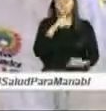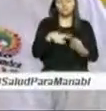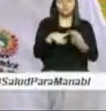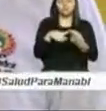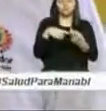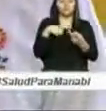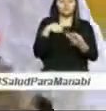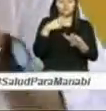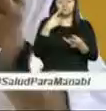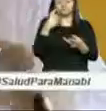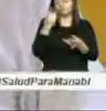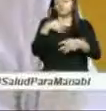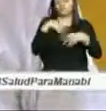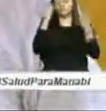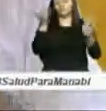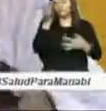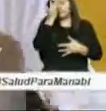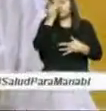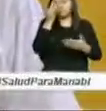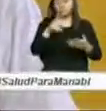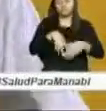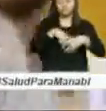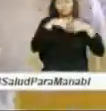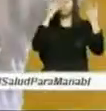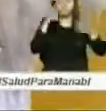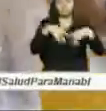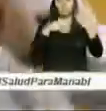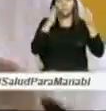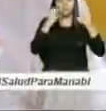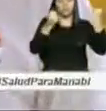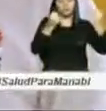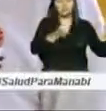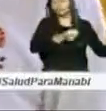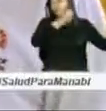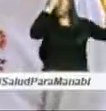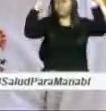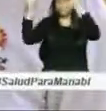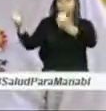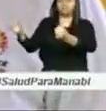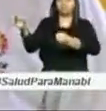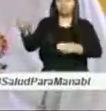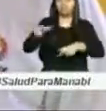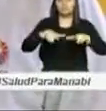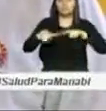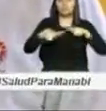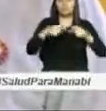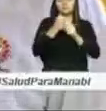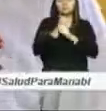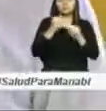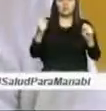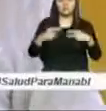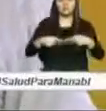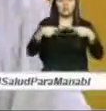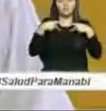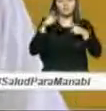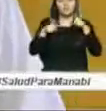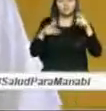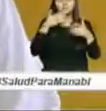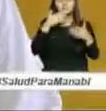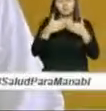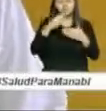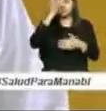llegaban los hospitales que tienen quirófano, tienen sala de cuidado intensivo, lo pudimos mandar a Urdaneta, y se salvaron decenas de vidas gracias a